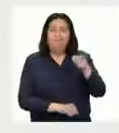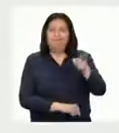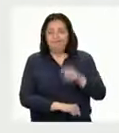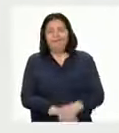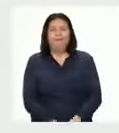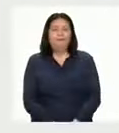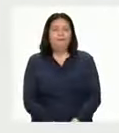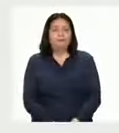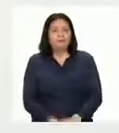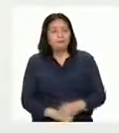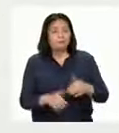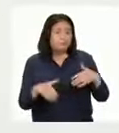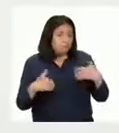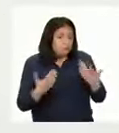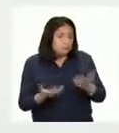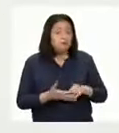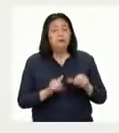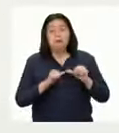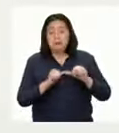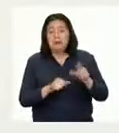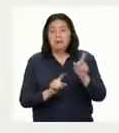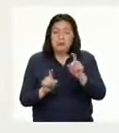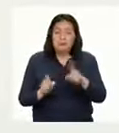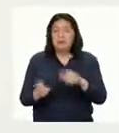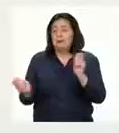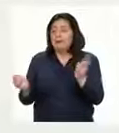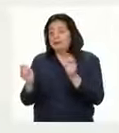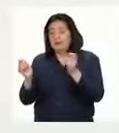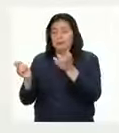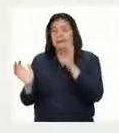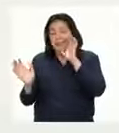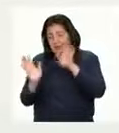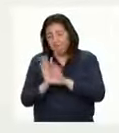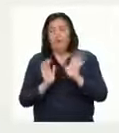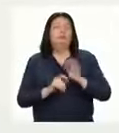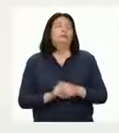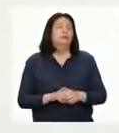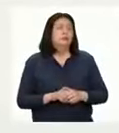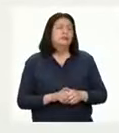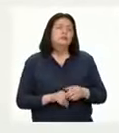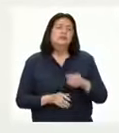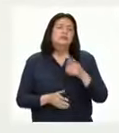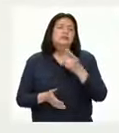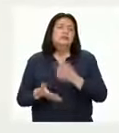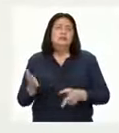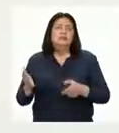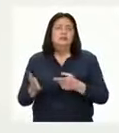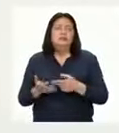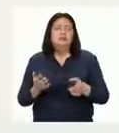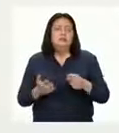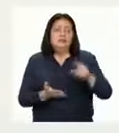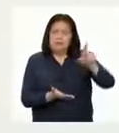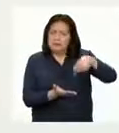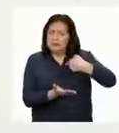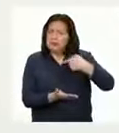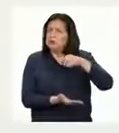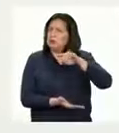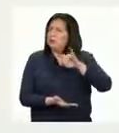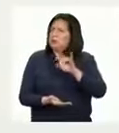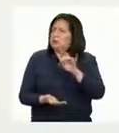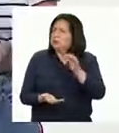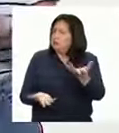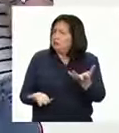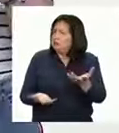Exactamente. Podríamos continuar preguntando por las fiestas. Por ejemplo, ¿qué sugerencia nos mandó Julio para ese caso, querida